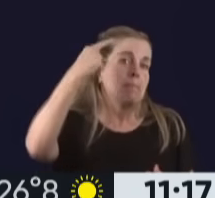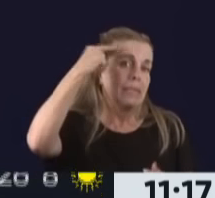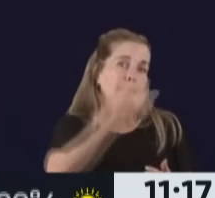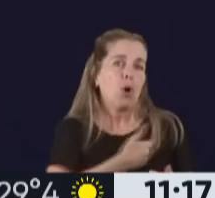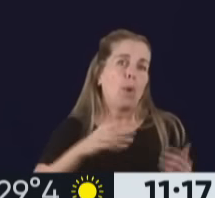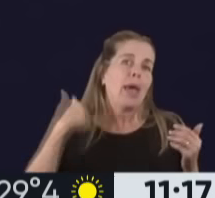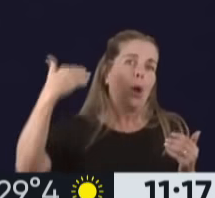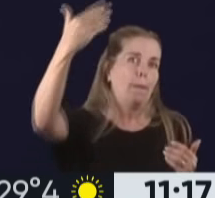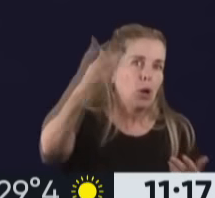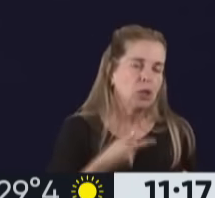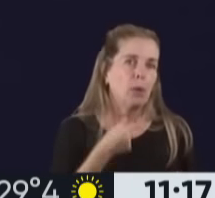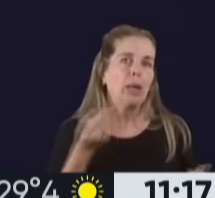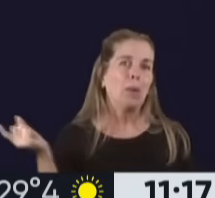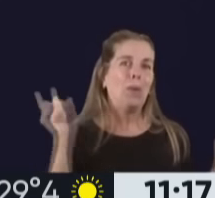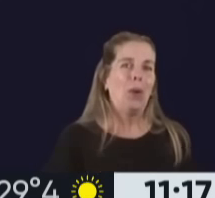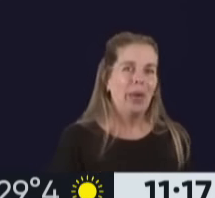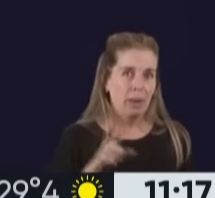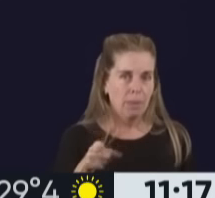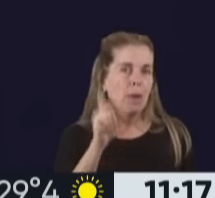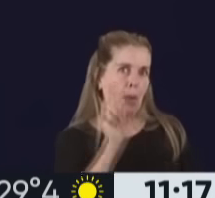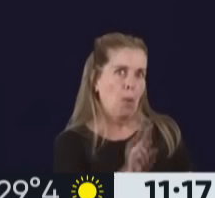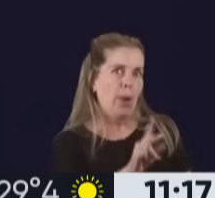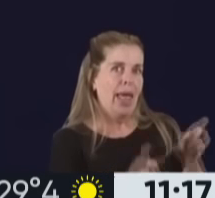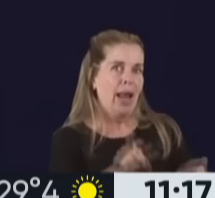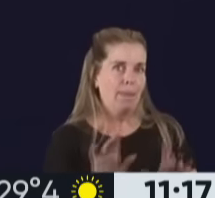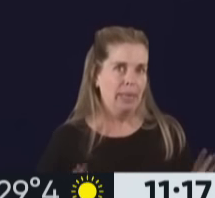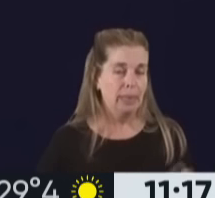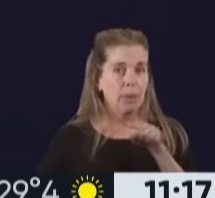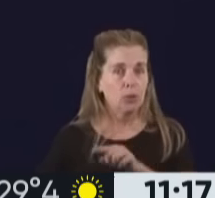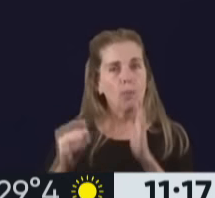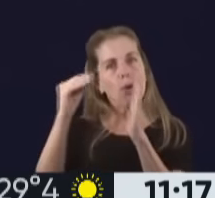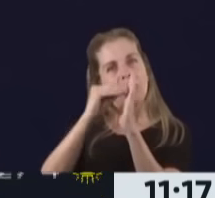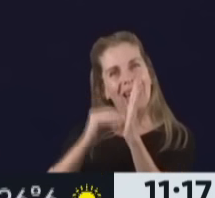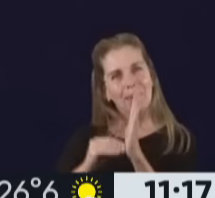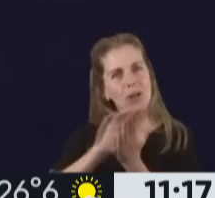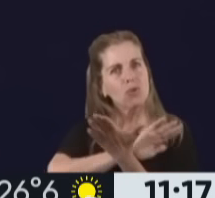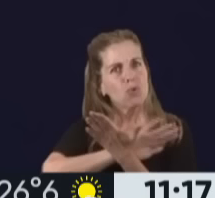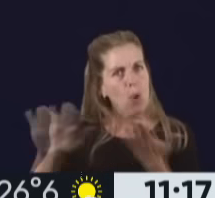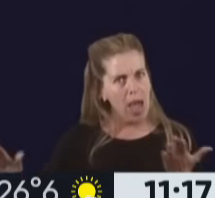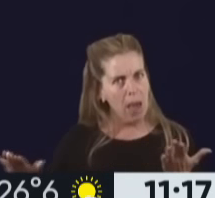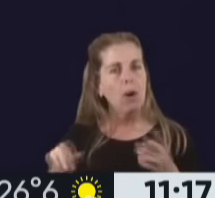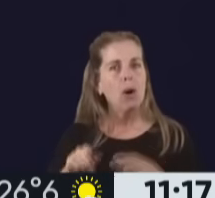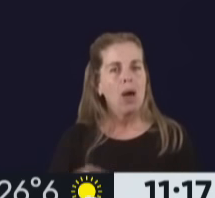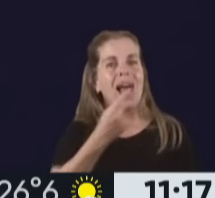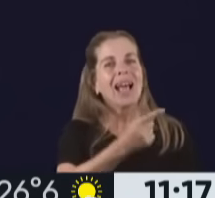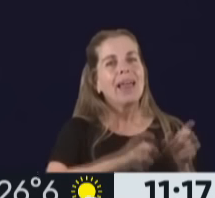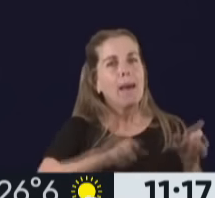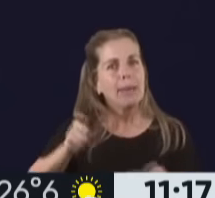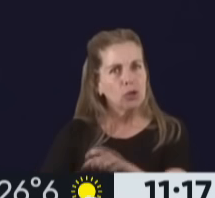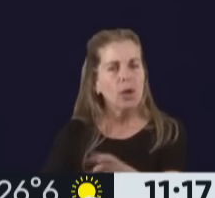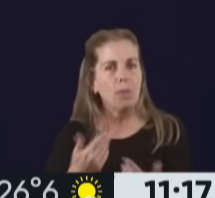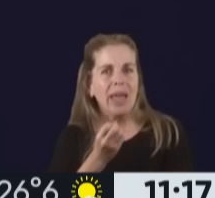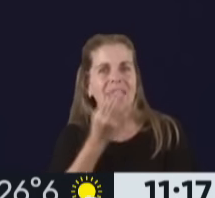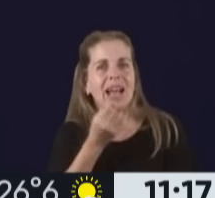volver al régimen persecutorio anterior. Con el régimen simplificado de impuesto a las ganancias, cada ciudadano podrá normalizar su situación